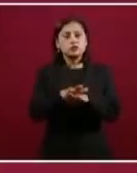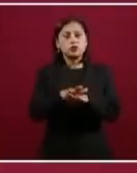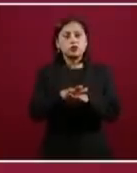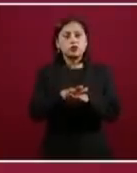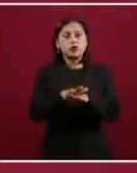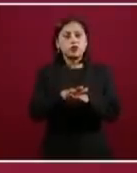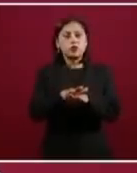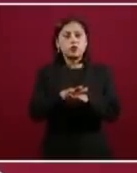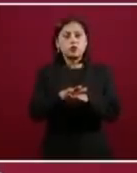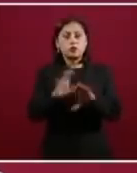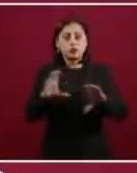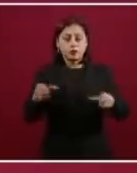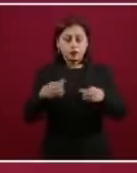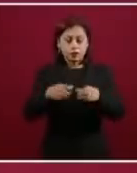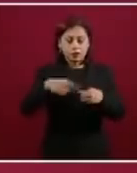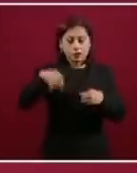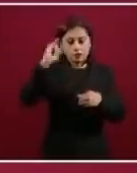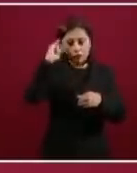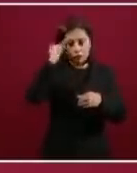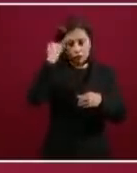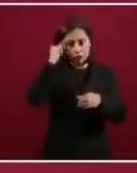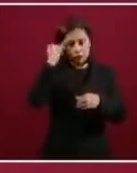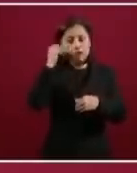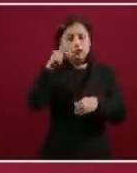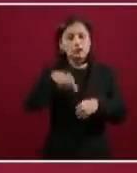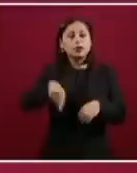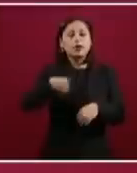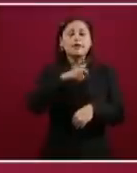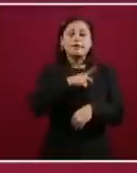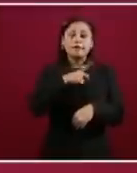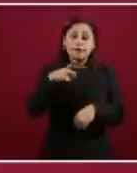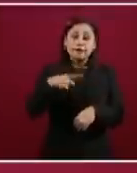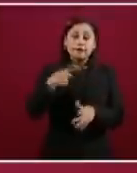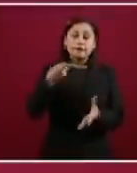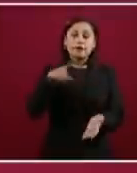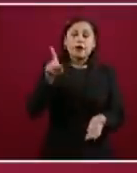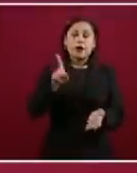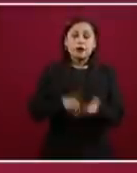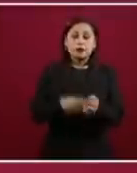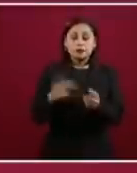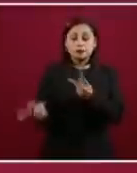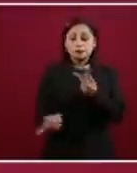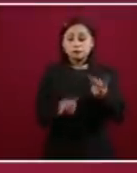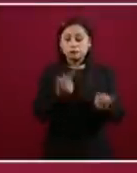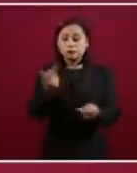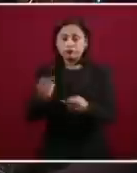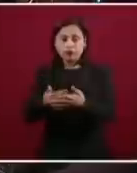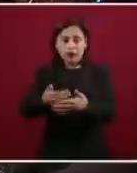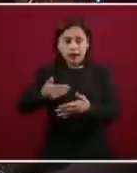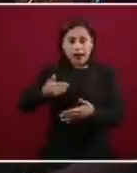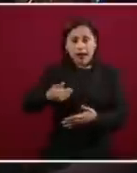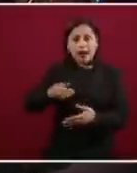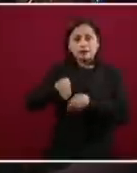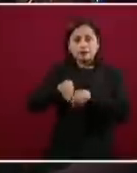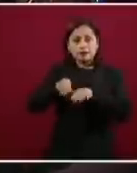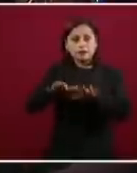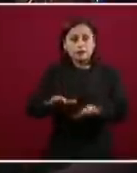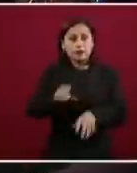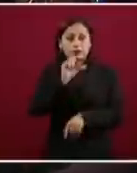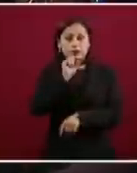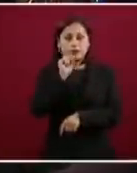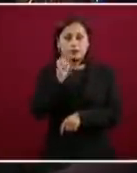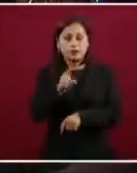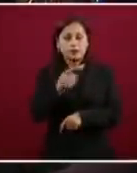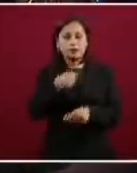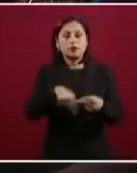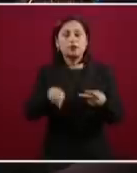comunidades indígenas, deberá realizarse un proceso de consulta libre, previa e informada. Y en el caso